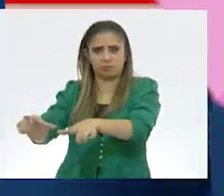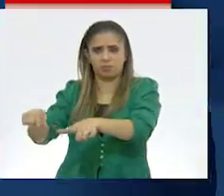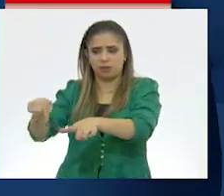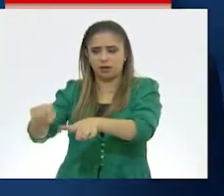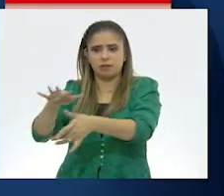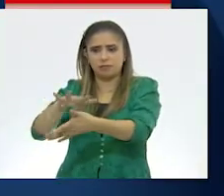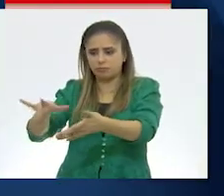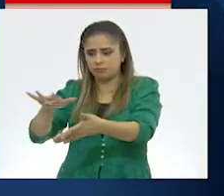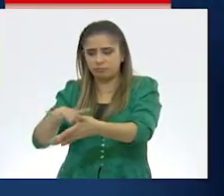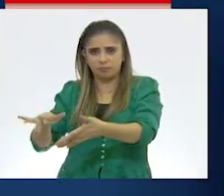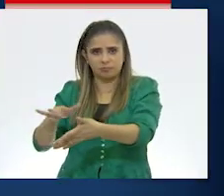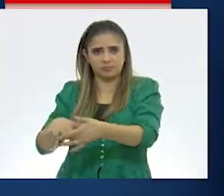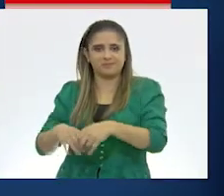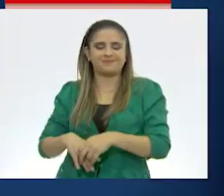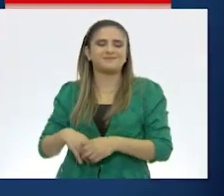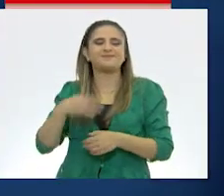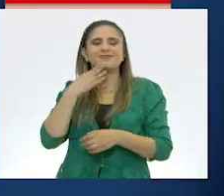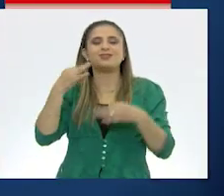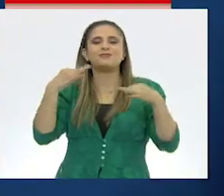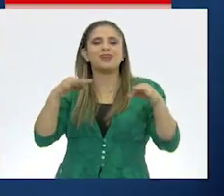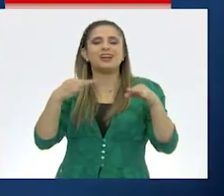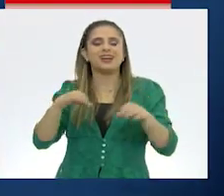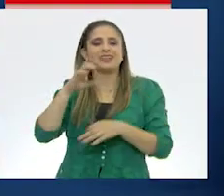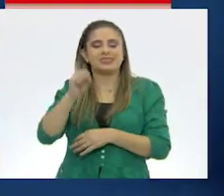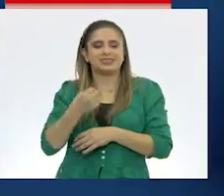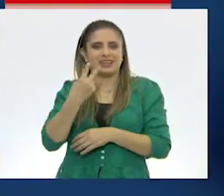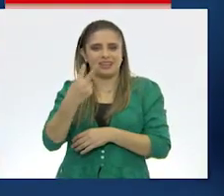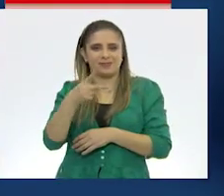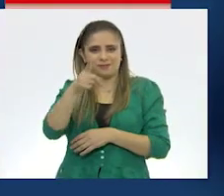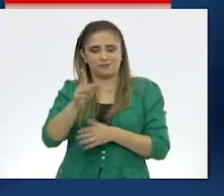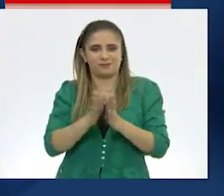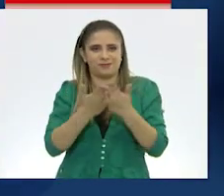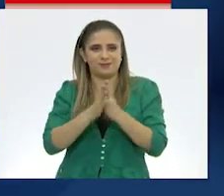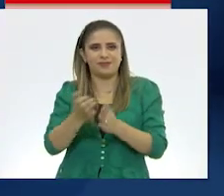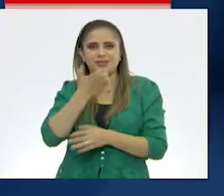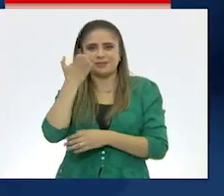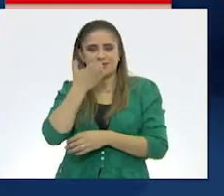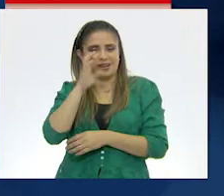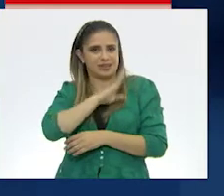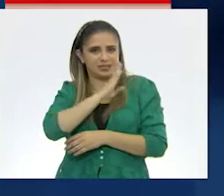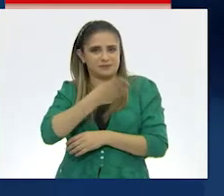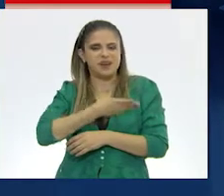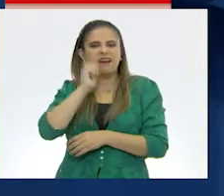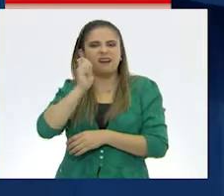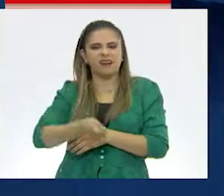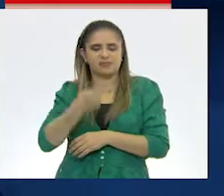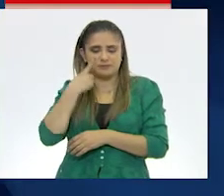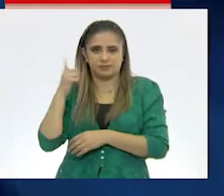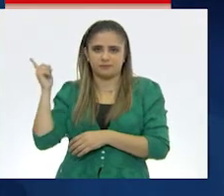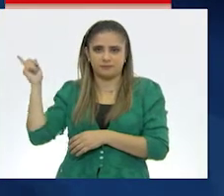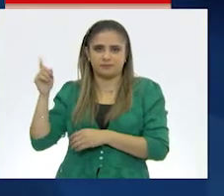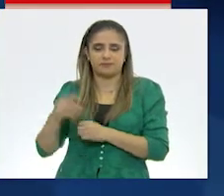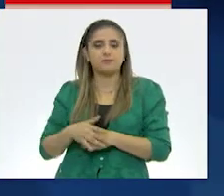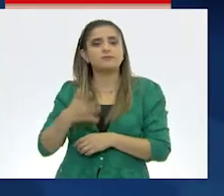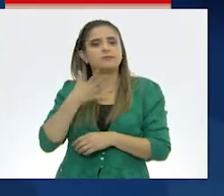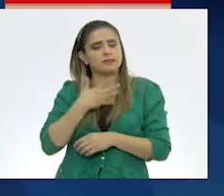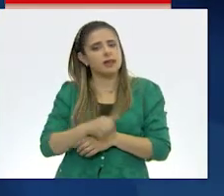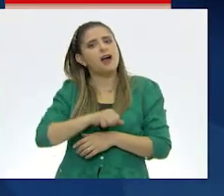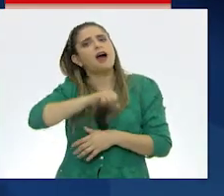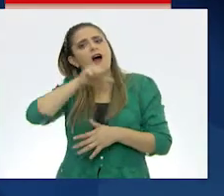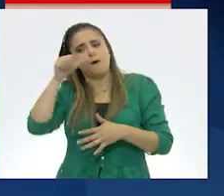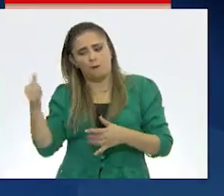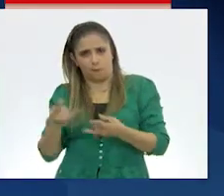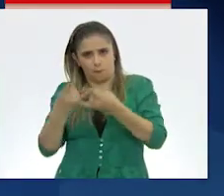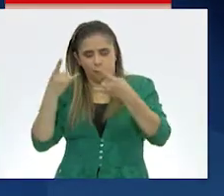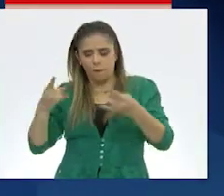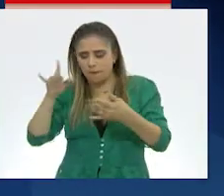Bueno, y ahora sí vamos a la página 62 de tu libro de texto, en la que dice: hay otros elementos en los cuentos